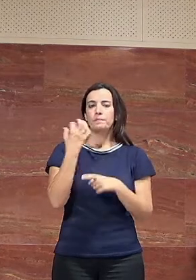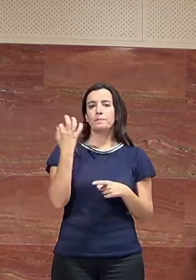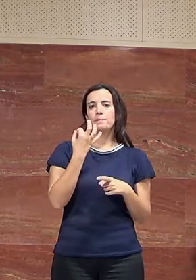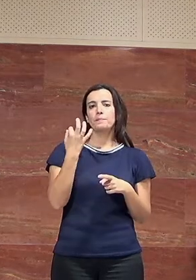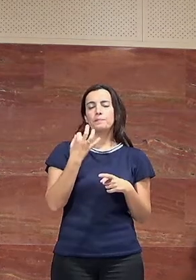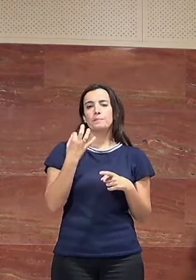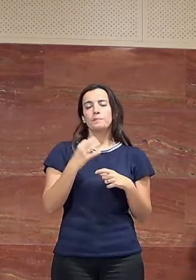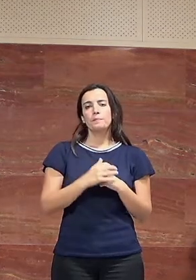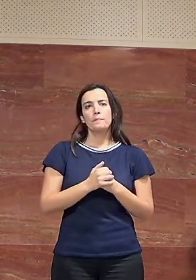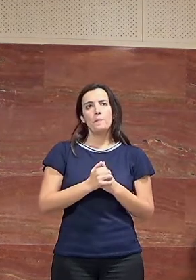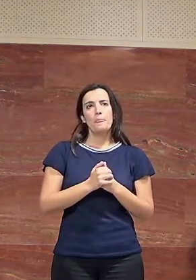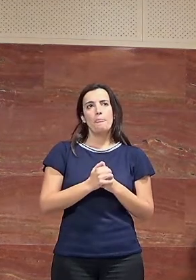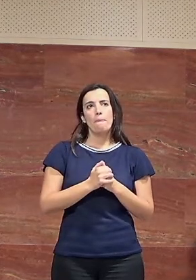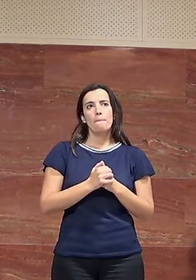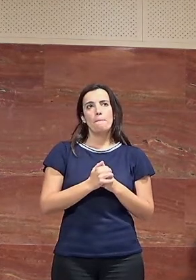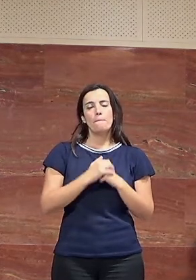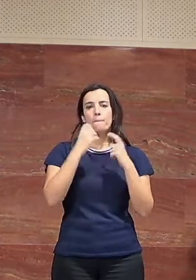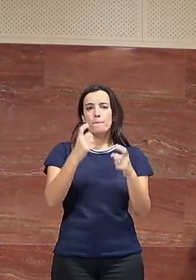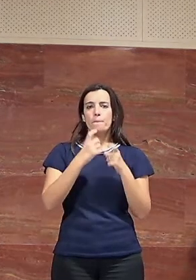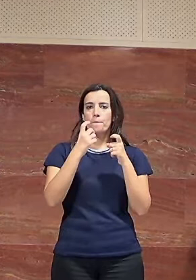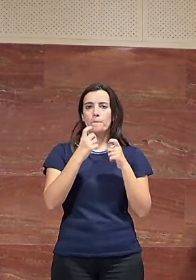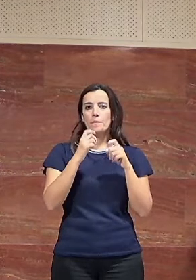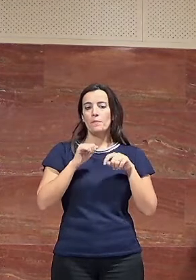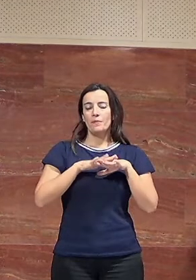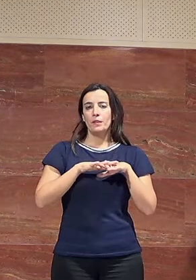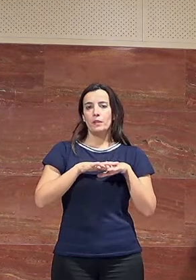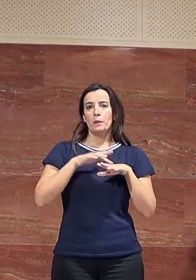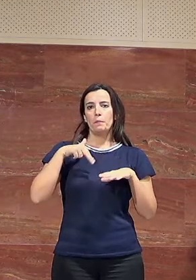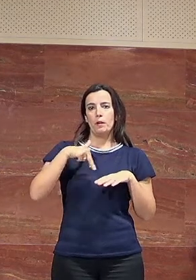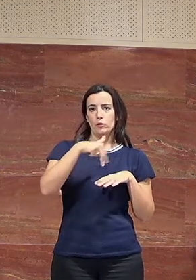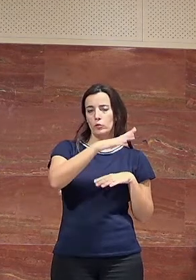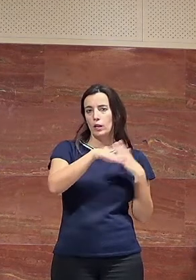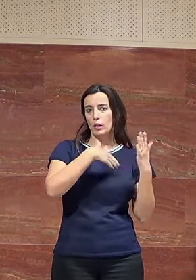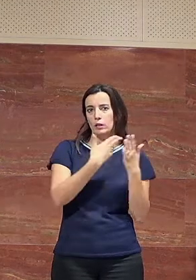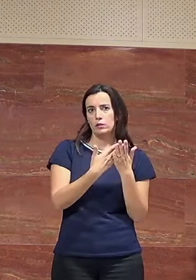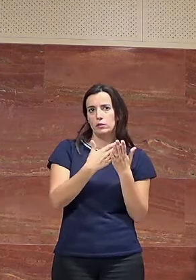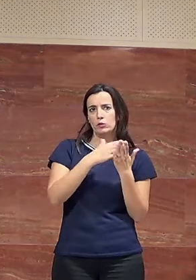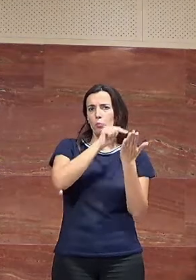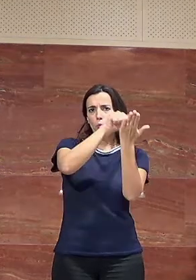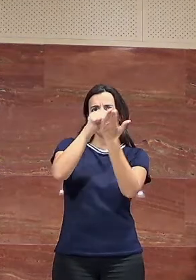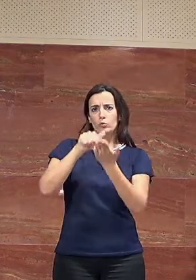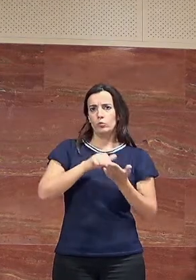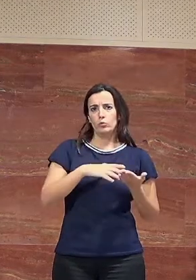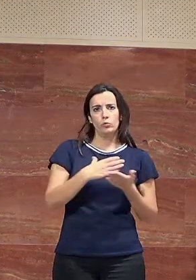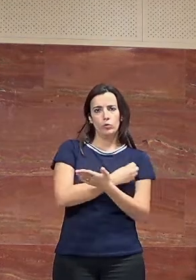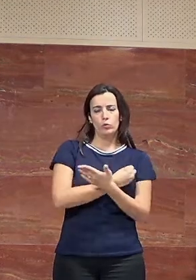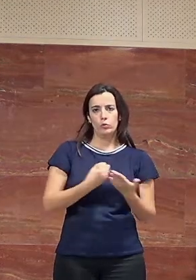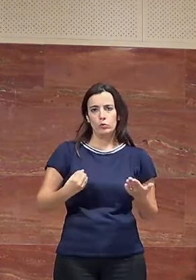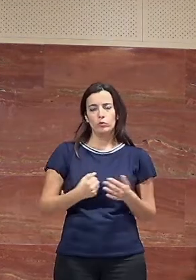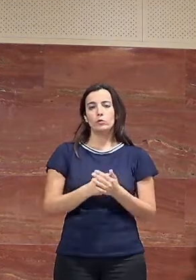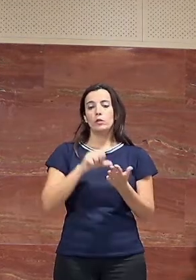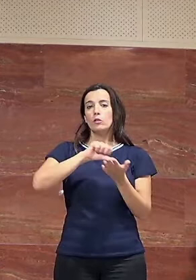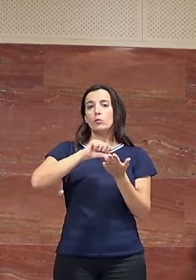desarrollar la red peatonal hasta el más mínimo punto de la ciudad. Lógicamente, toda la ciudad tendría que ser accesible,